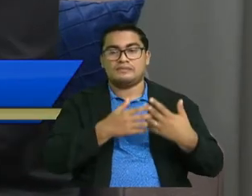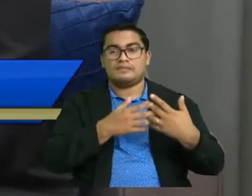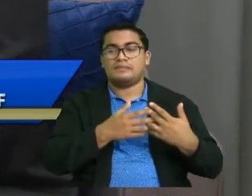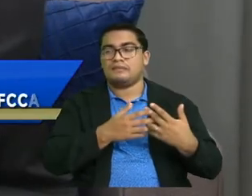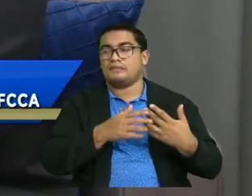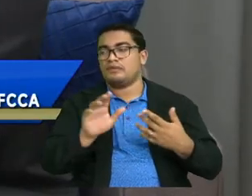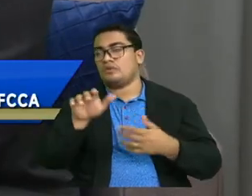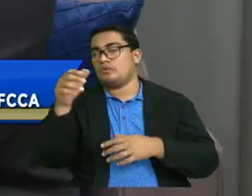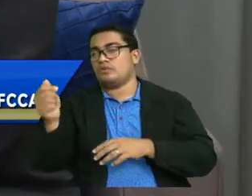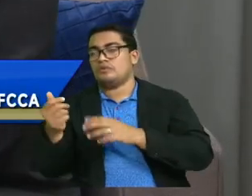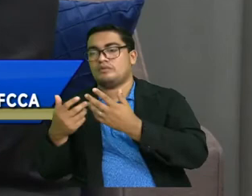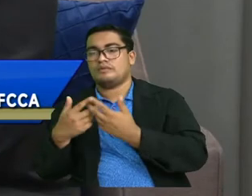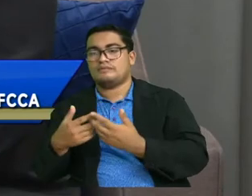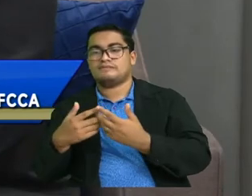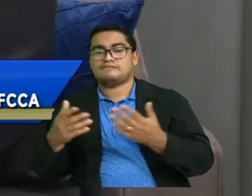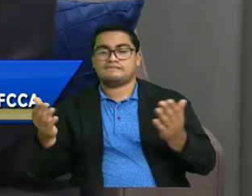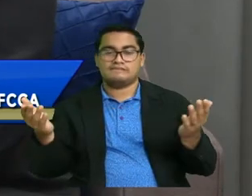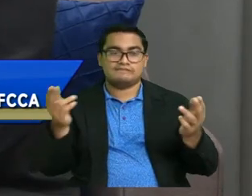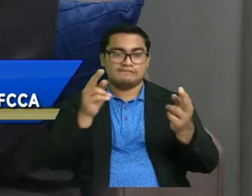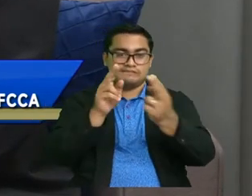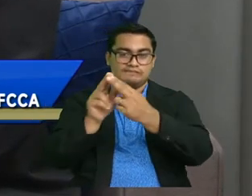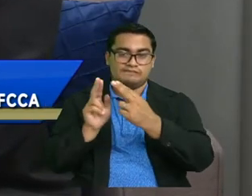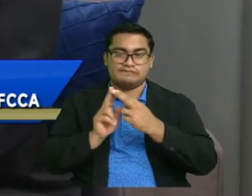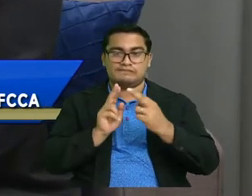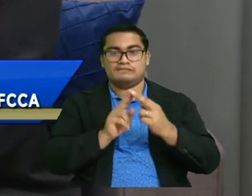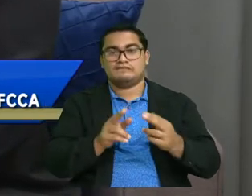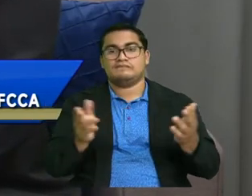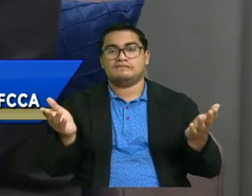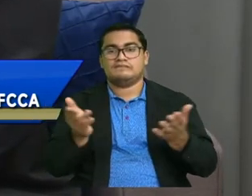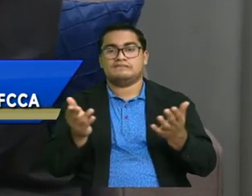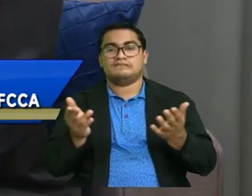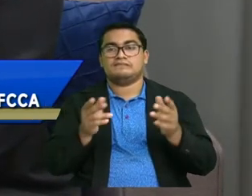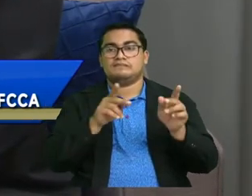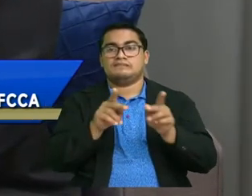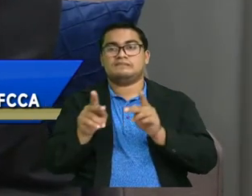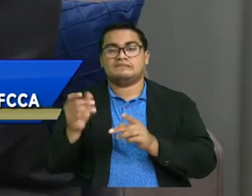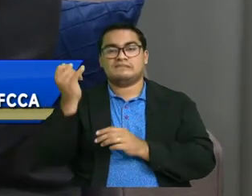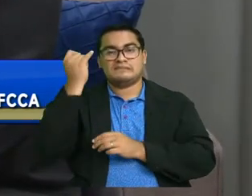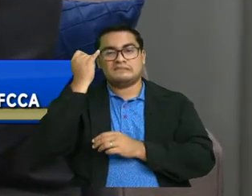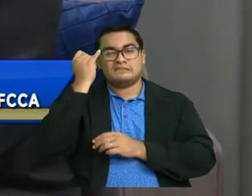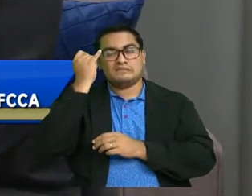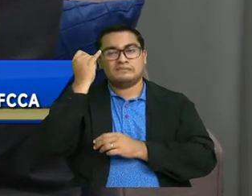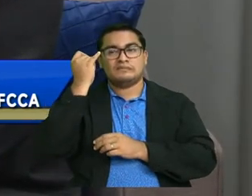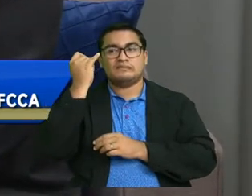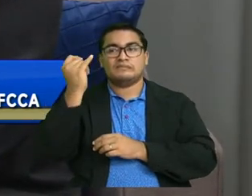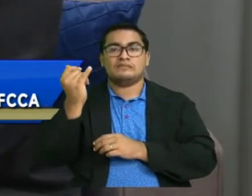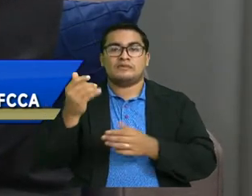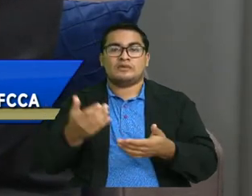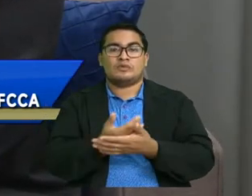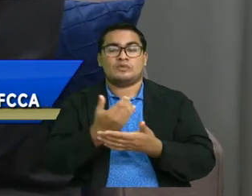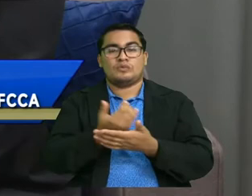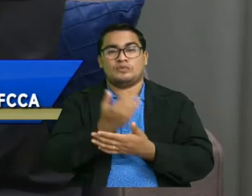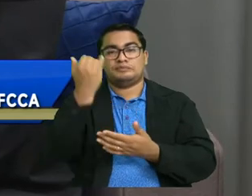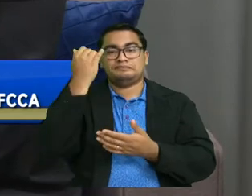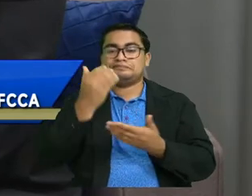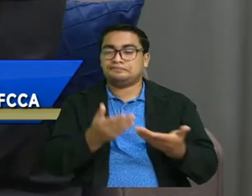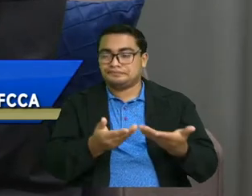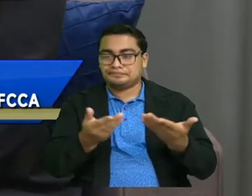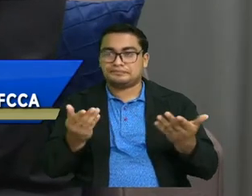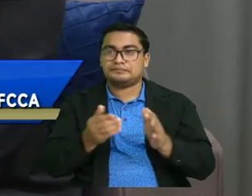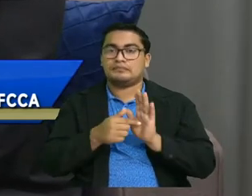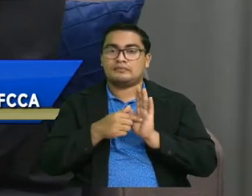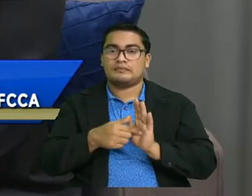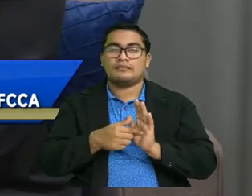empresa, ¿verdad? Vamos a tener, por supuesto, estos emprendedores que están innovando a través de los servicios, ¿verdad? Que